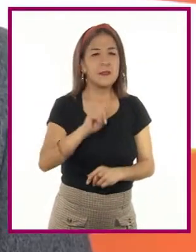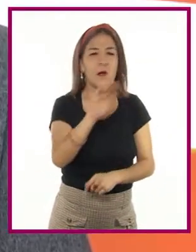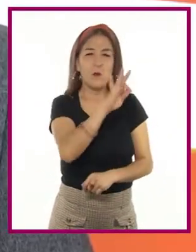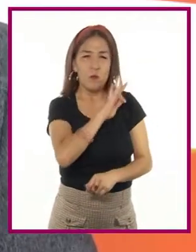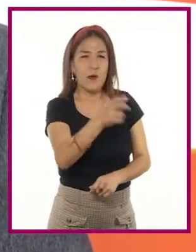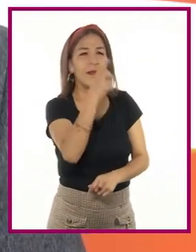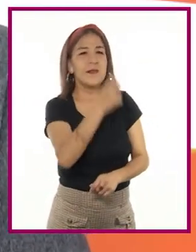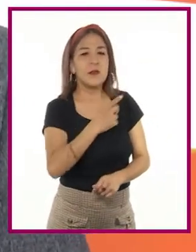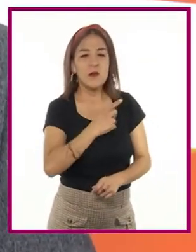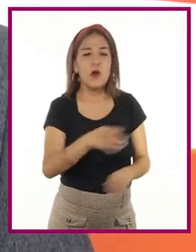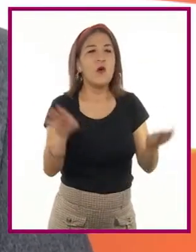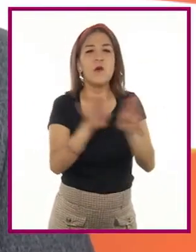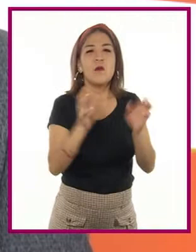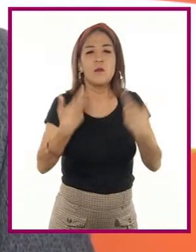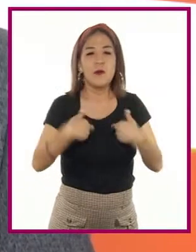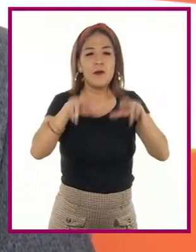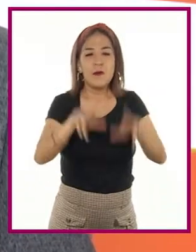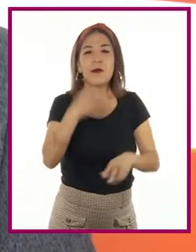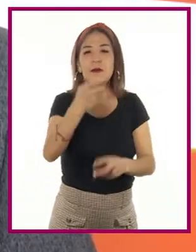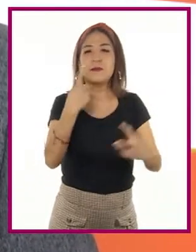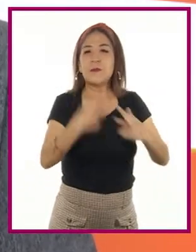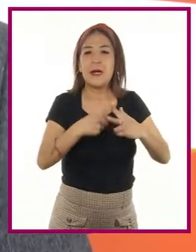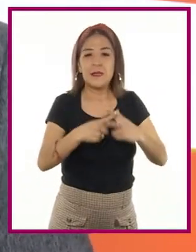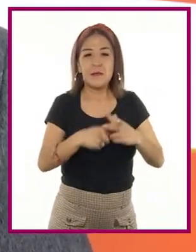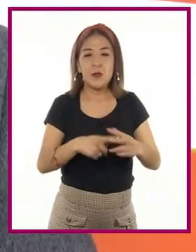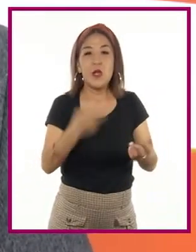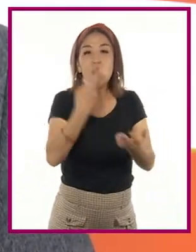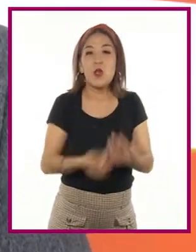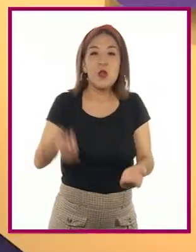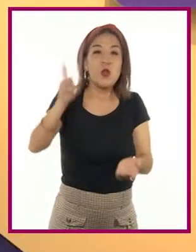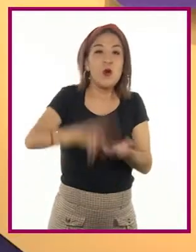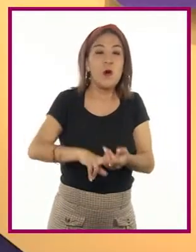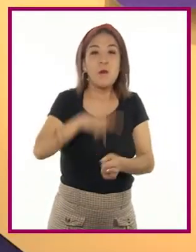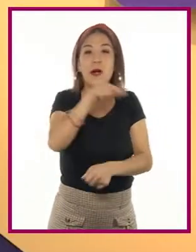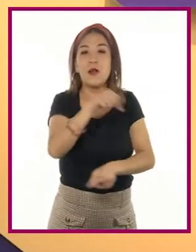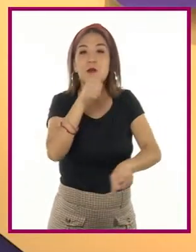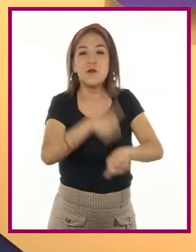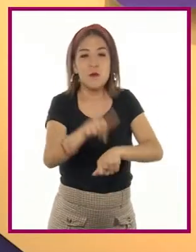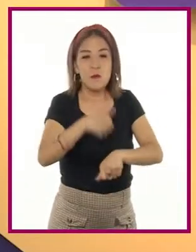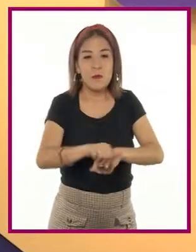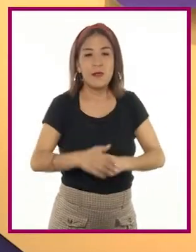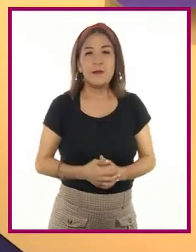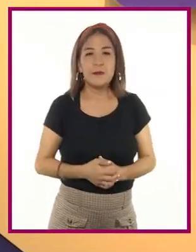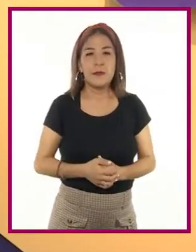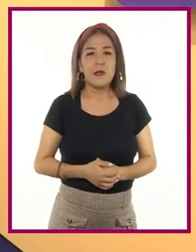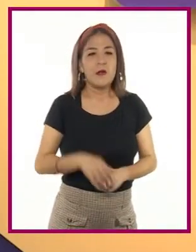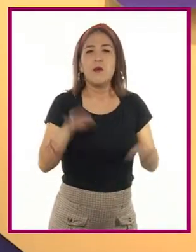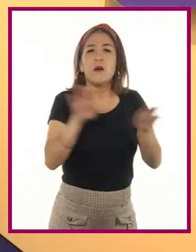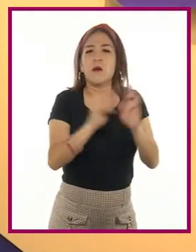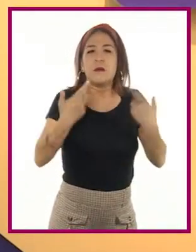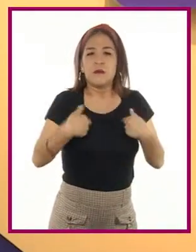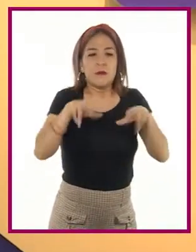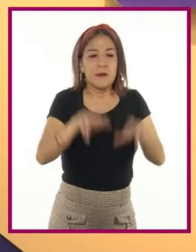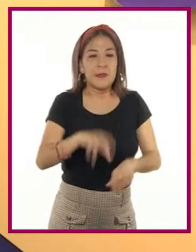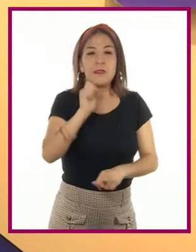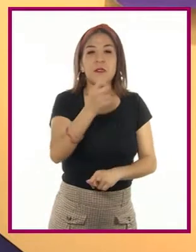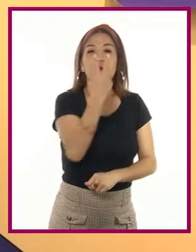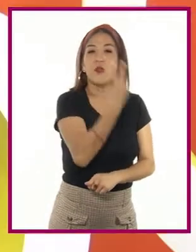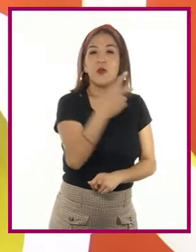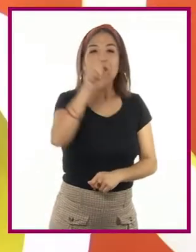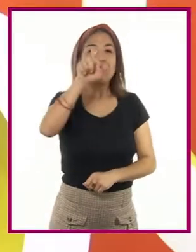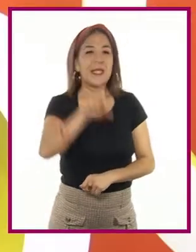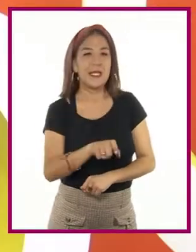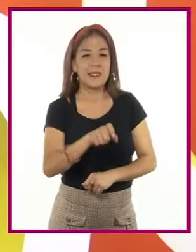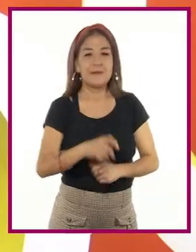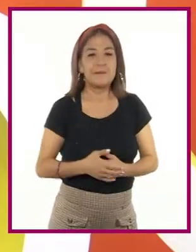cómo se representan matemáticamente el doble de un número el doble de un número se representa como 2x